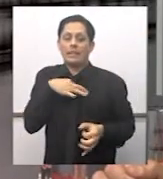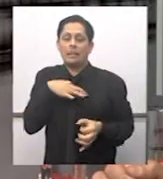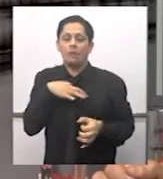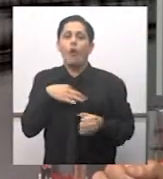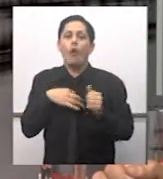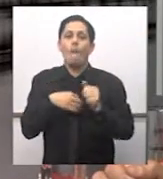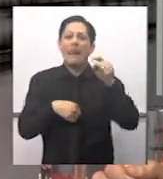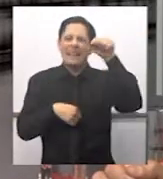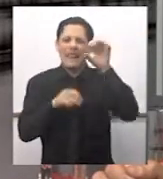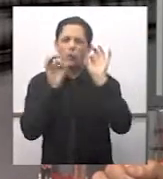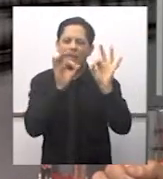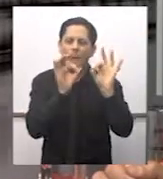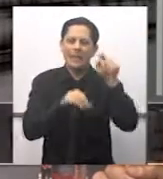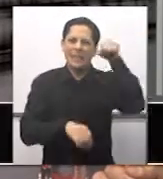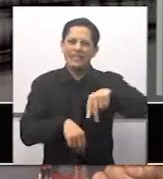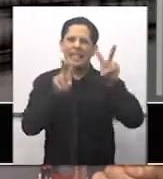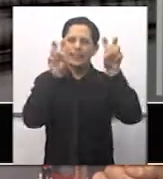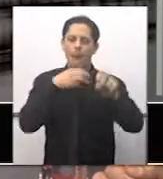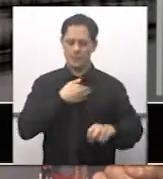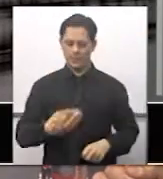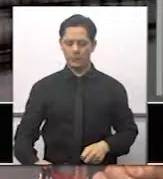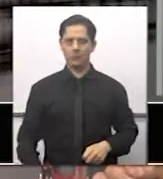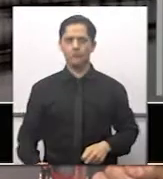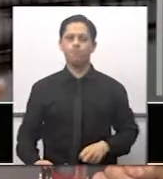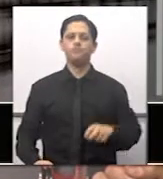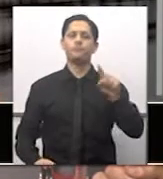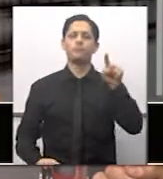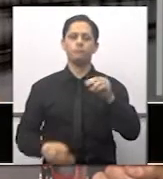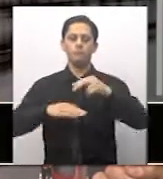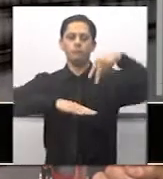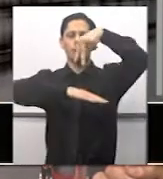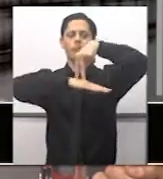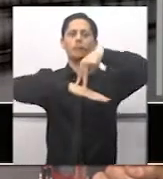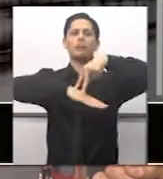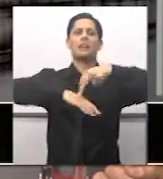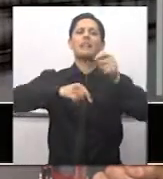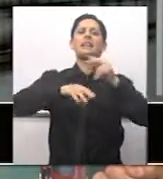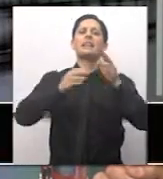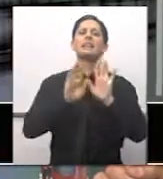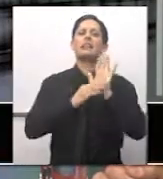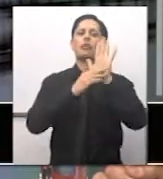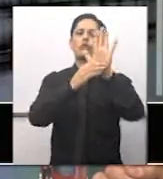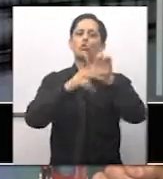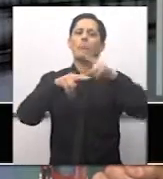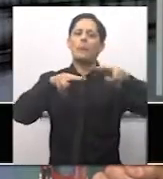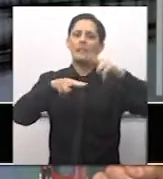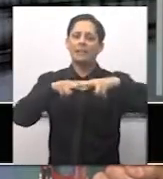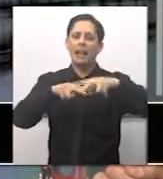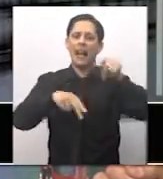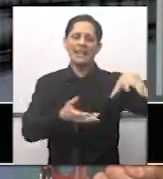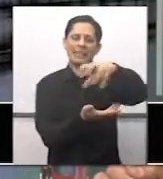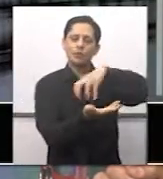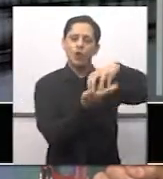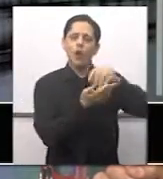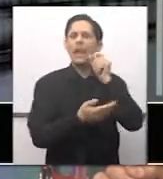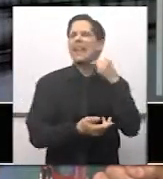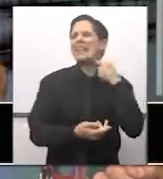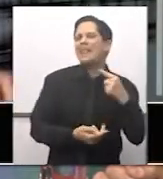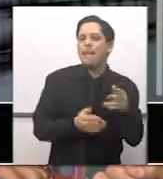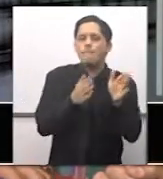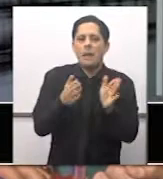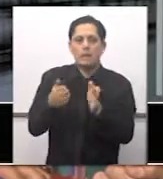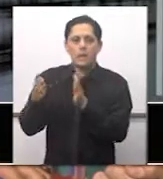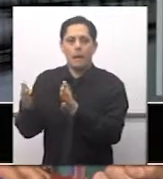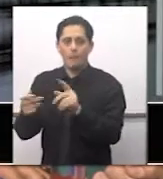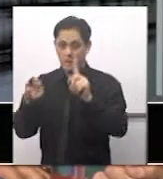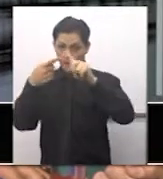tema. El presidente está arriba de este tema y quiere dar una solución permanente para el territorio. Pero, ¿qué medidas han sido muy importantes? Primero,